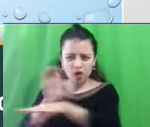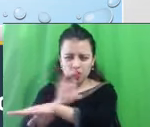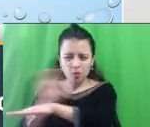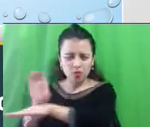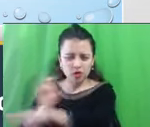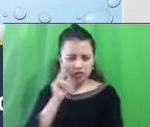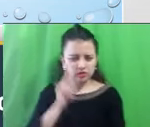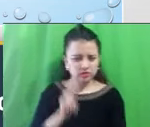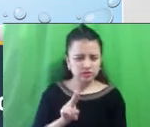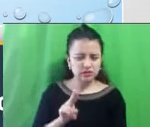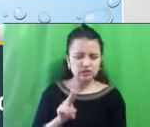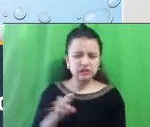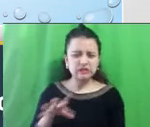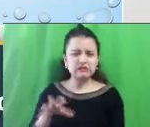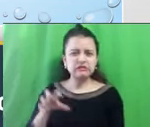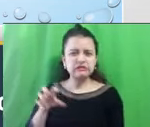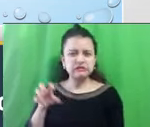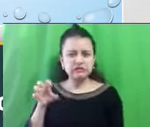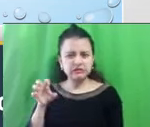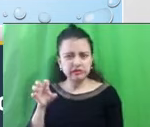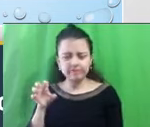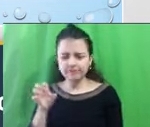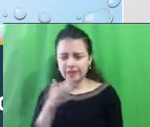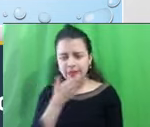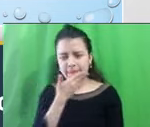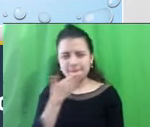actualización de 15 equipos de cómputo,